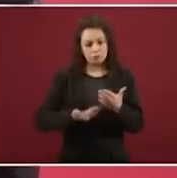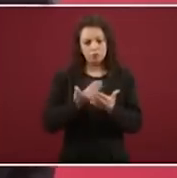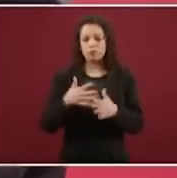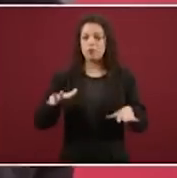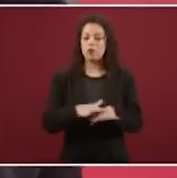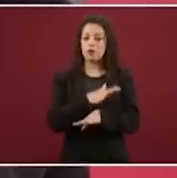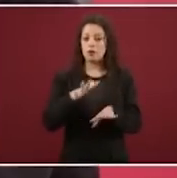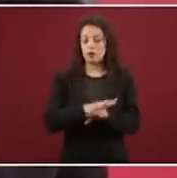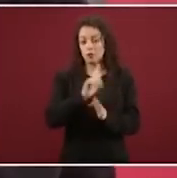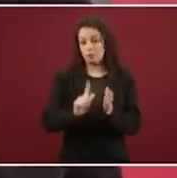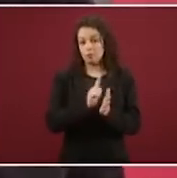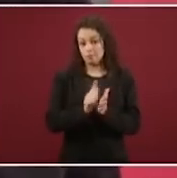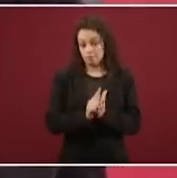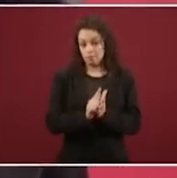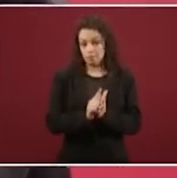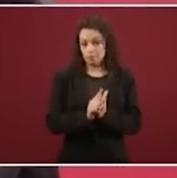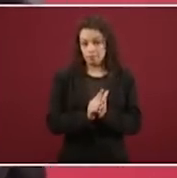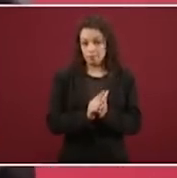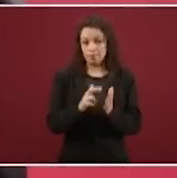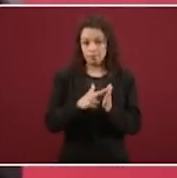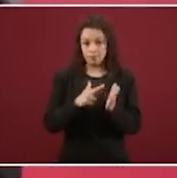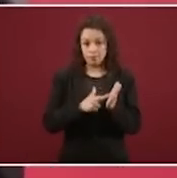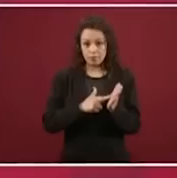cambios, para regresar